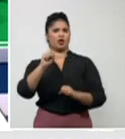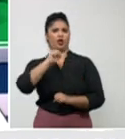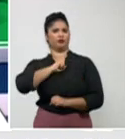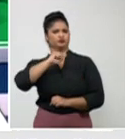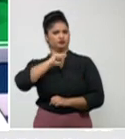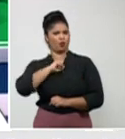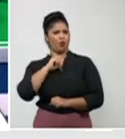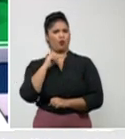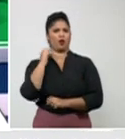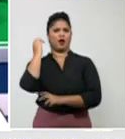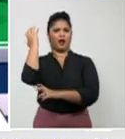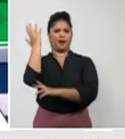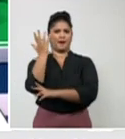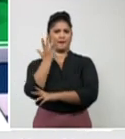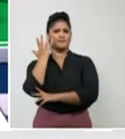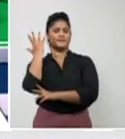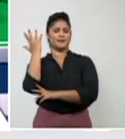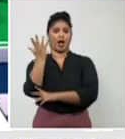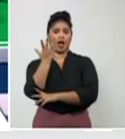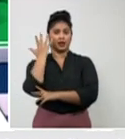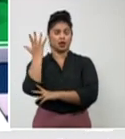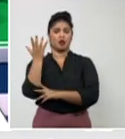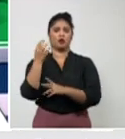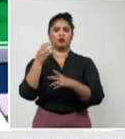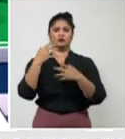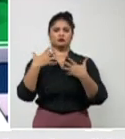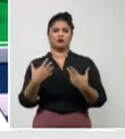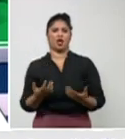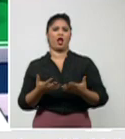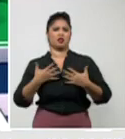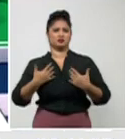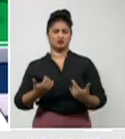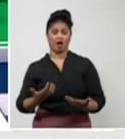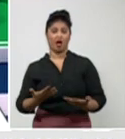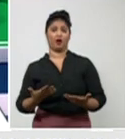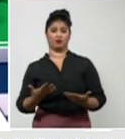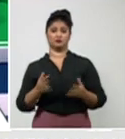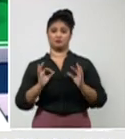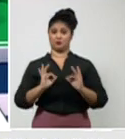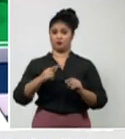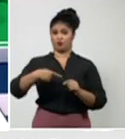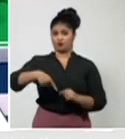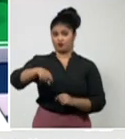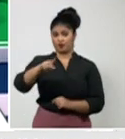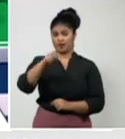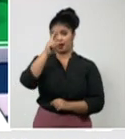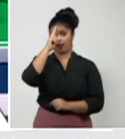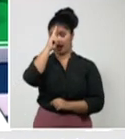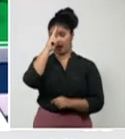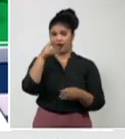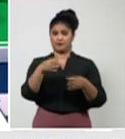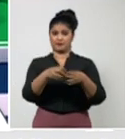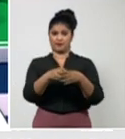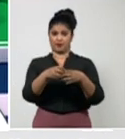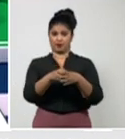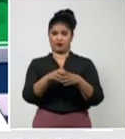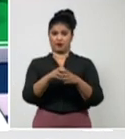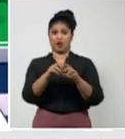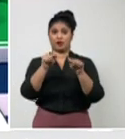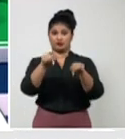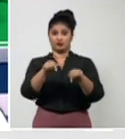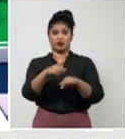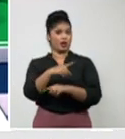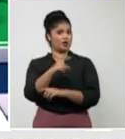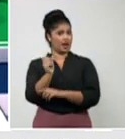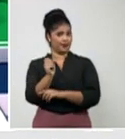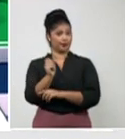Acudió al médico, se detectó, fue inmediatamente ingresado en una sala de alto